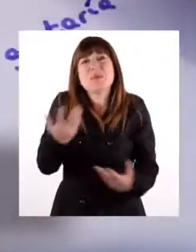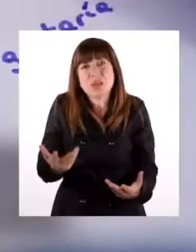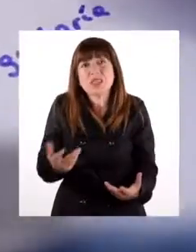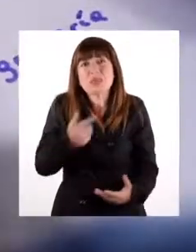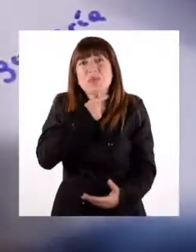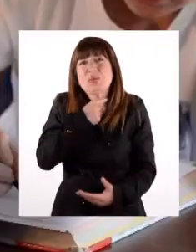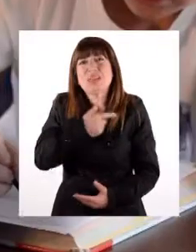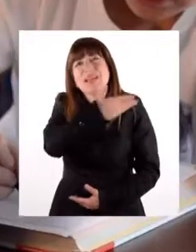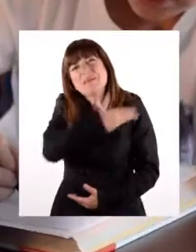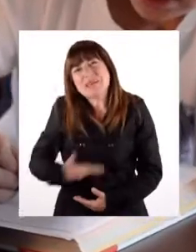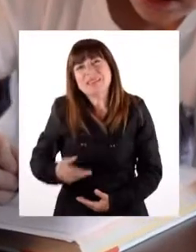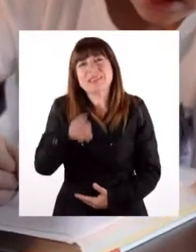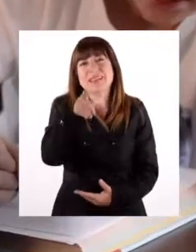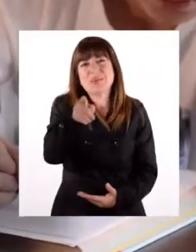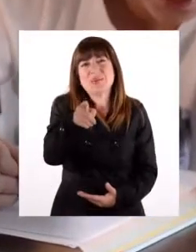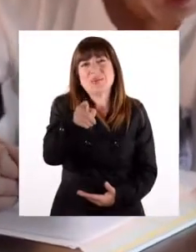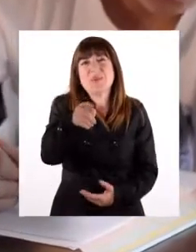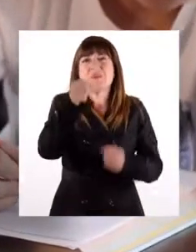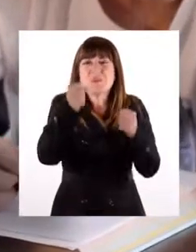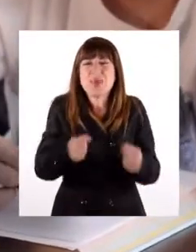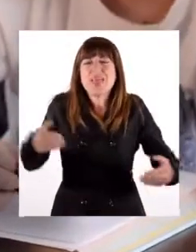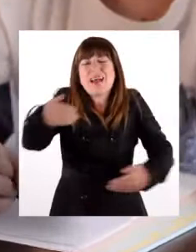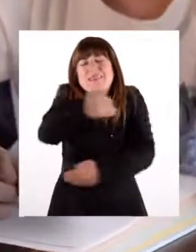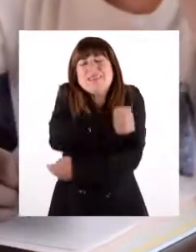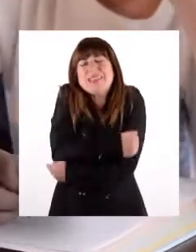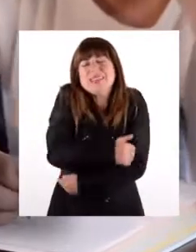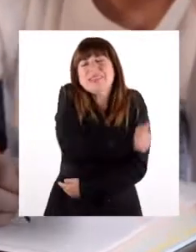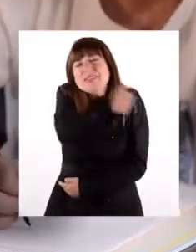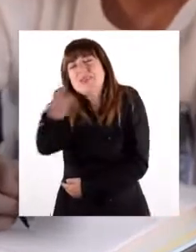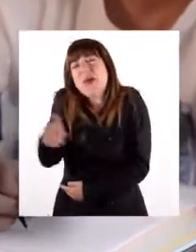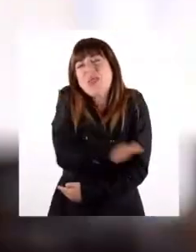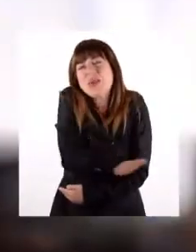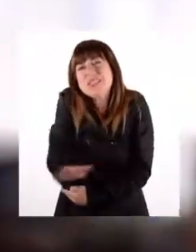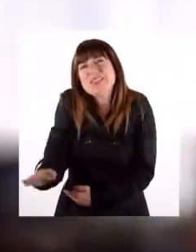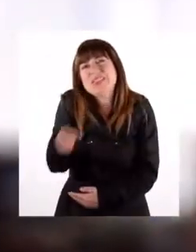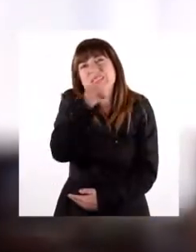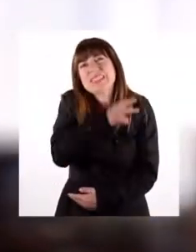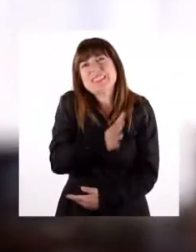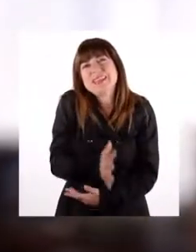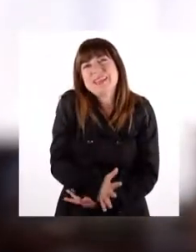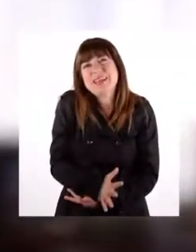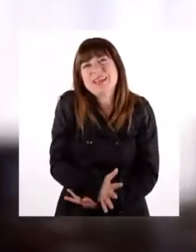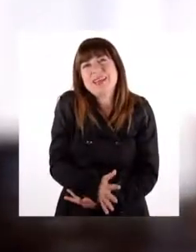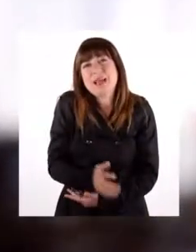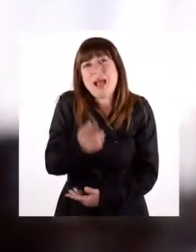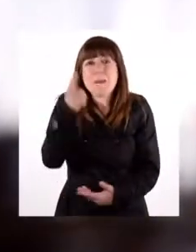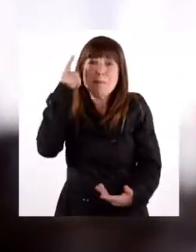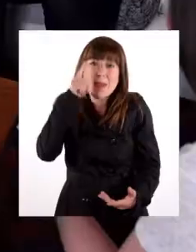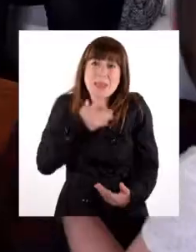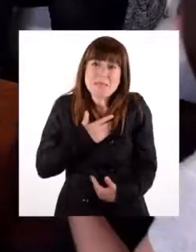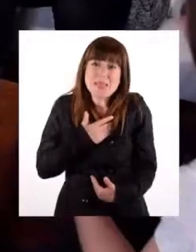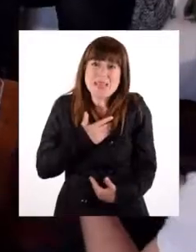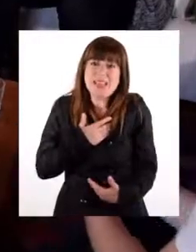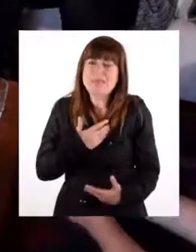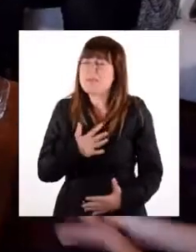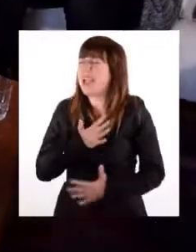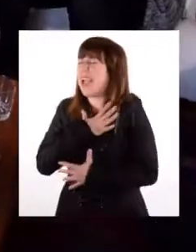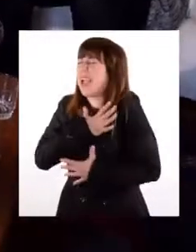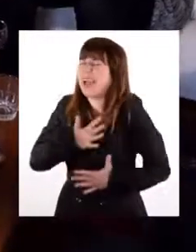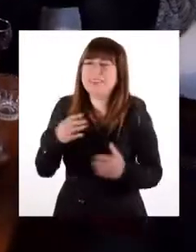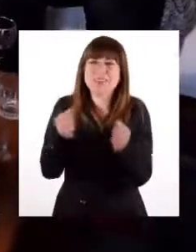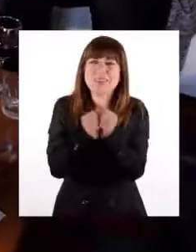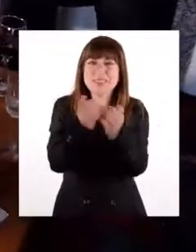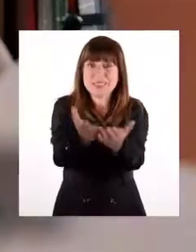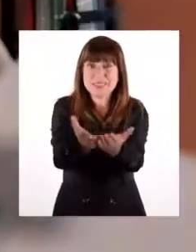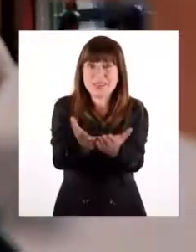eso, me gustaría que fueras presidente, para que puedas abrazar a todos los niños de Chile. Aunque para mí